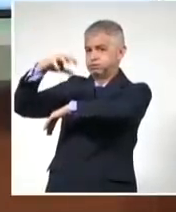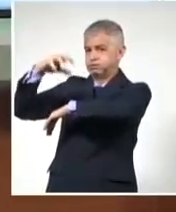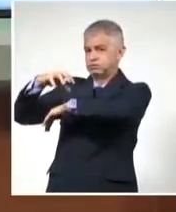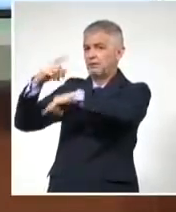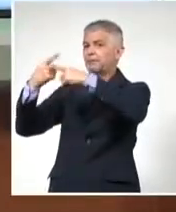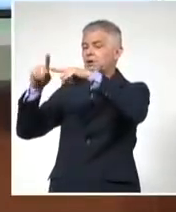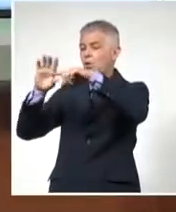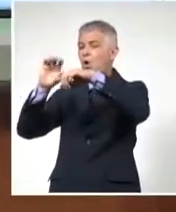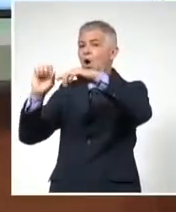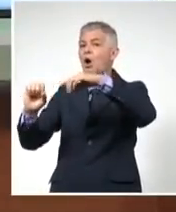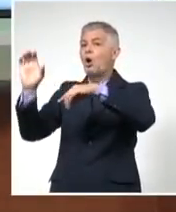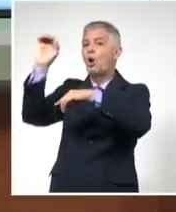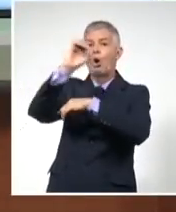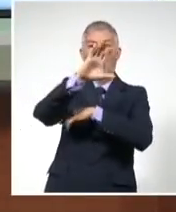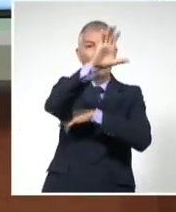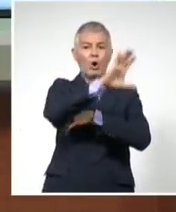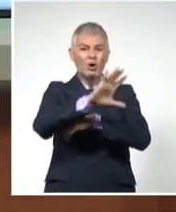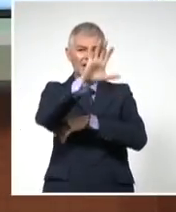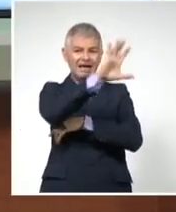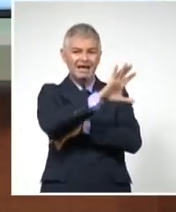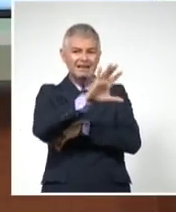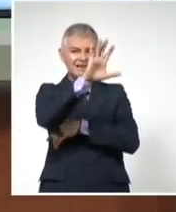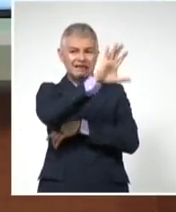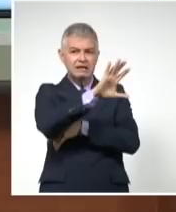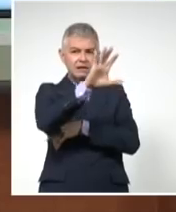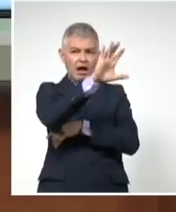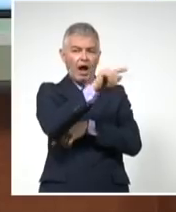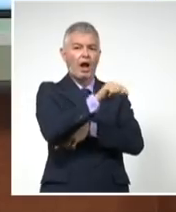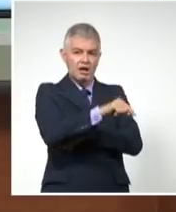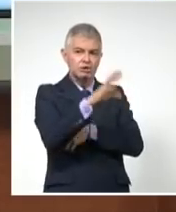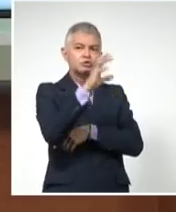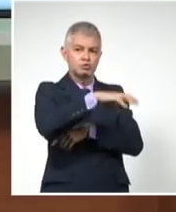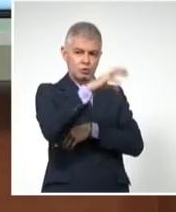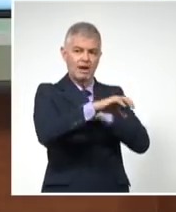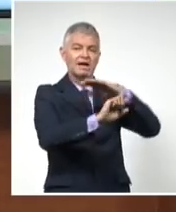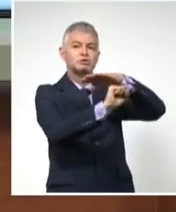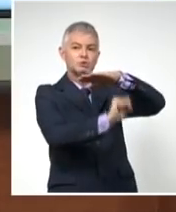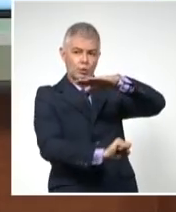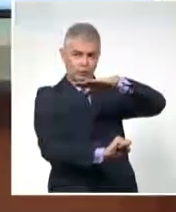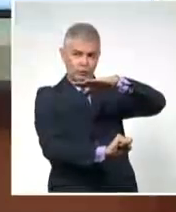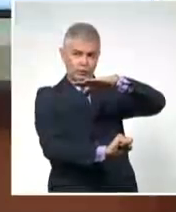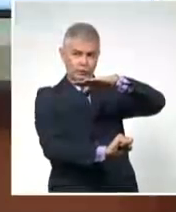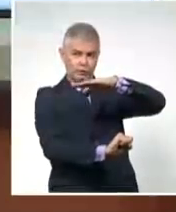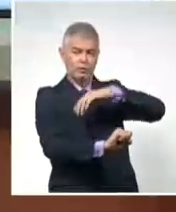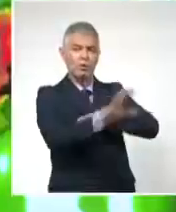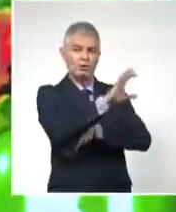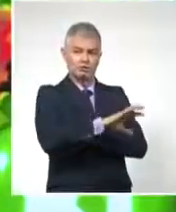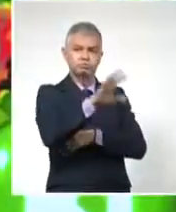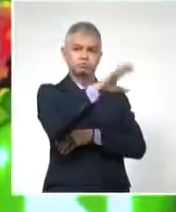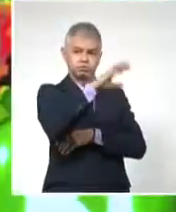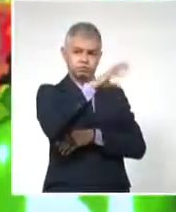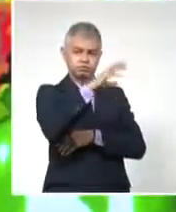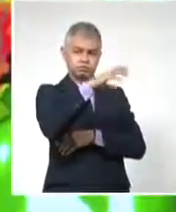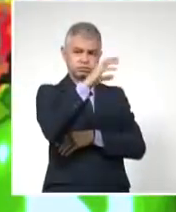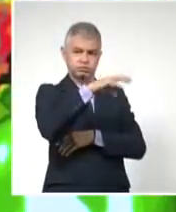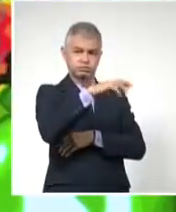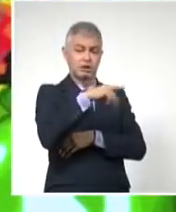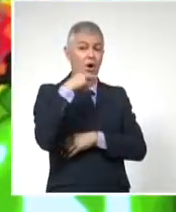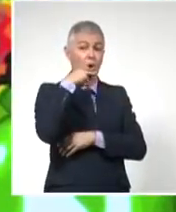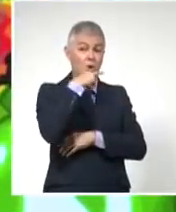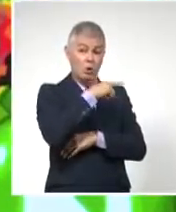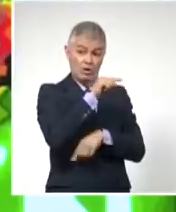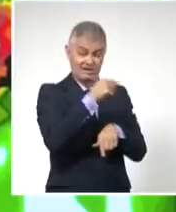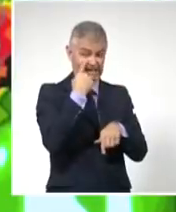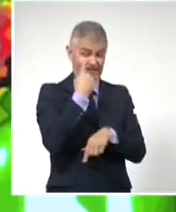de la parte oriental del país, con acumulados aquí de más de 100 milímetros en algunos puntos, por las bandas de alimentación que